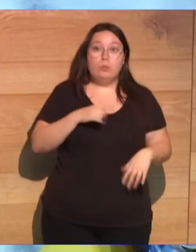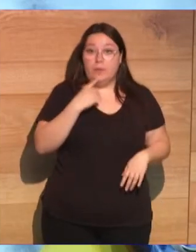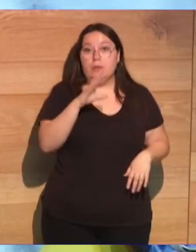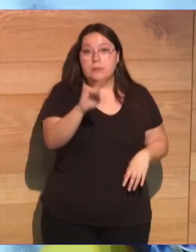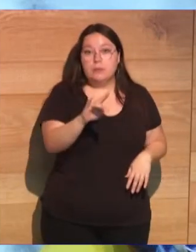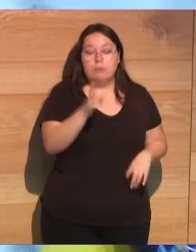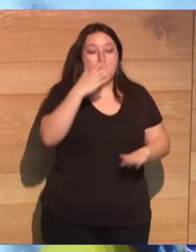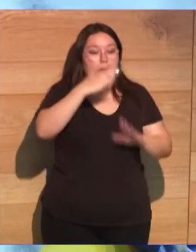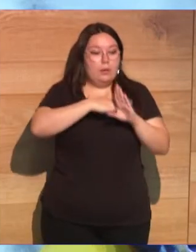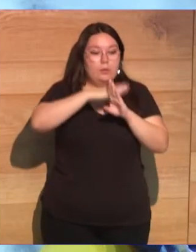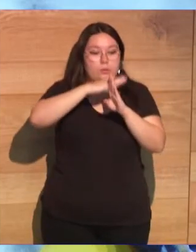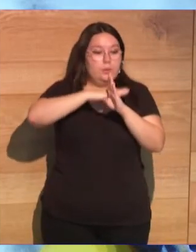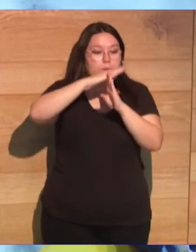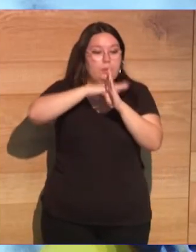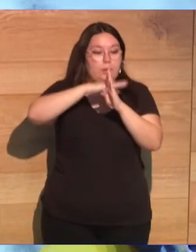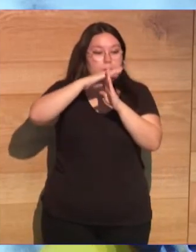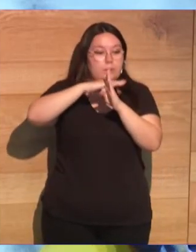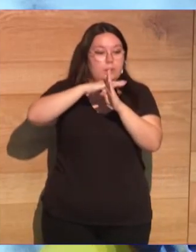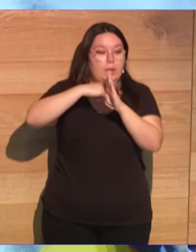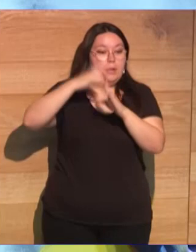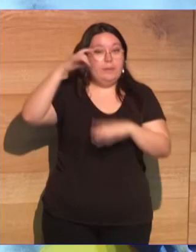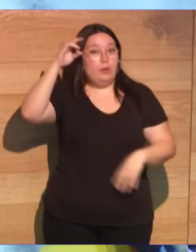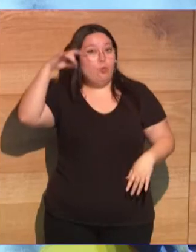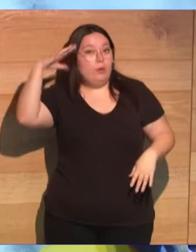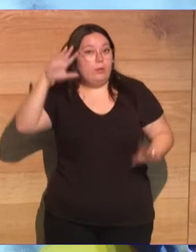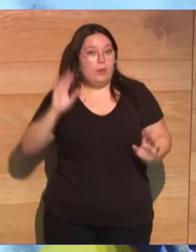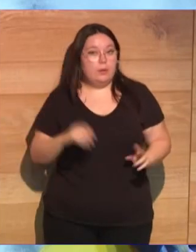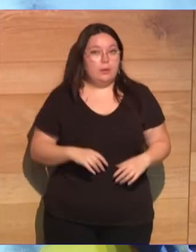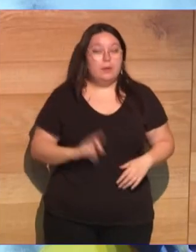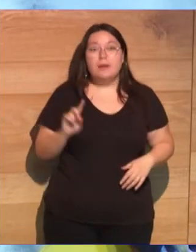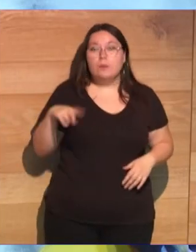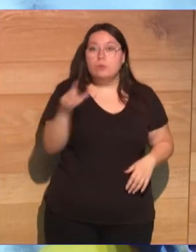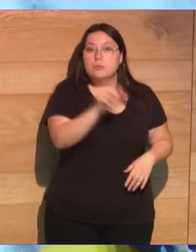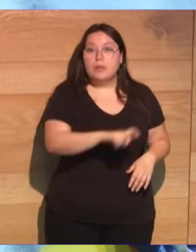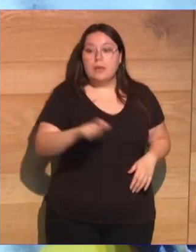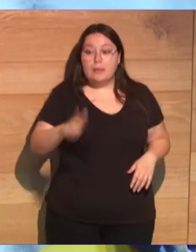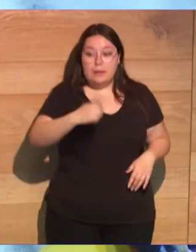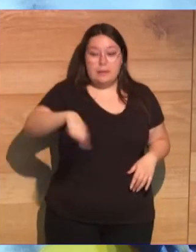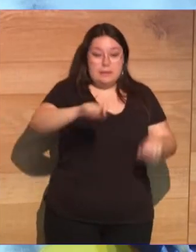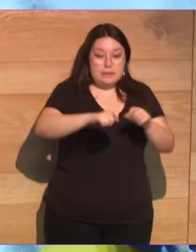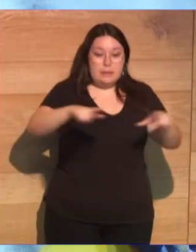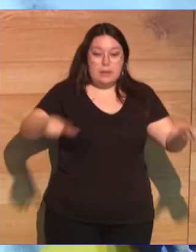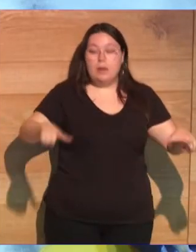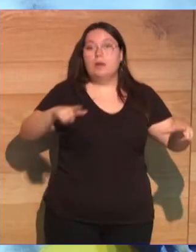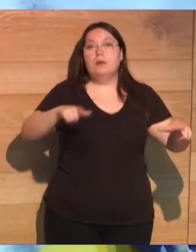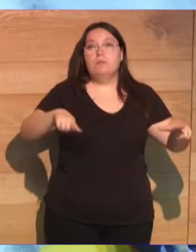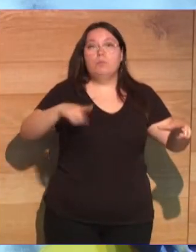a nivel al menos ideal. Que luego la gente de esta sala dejaría de